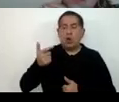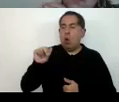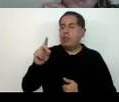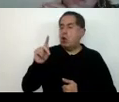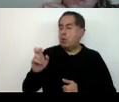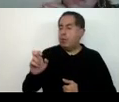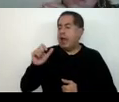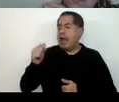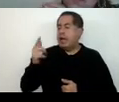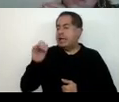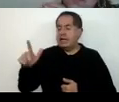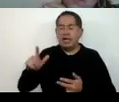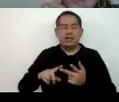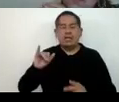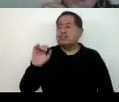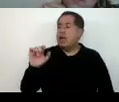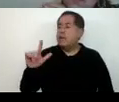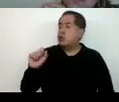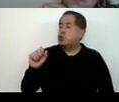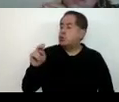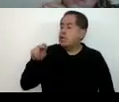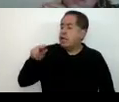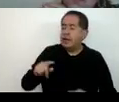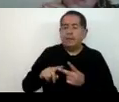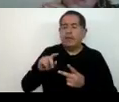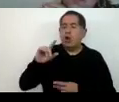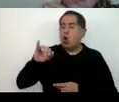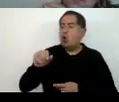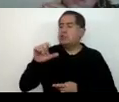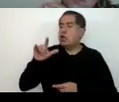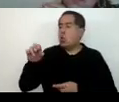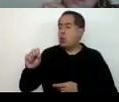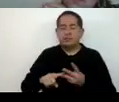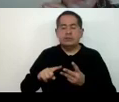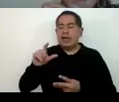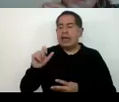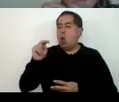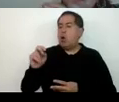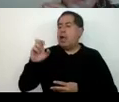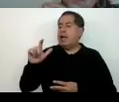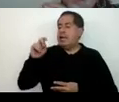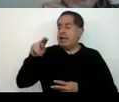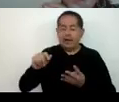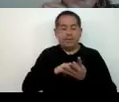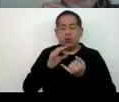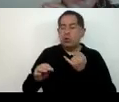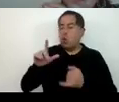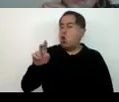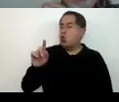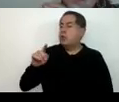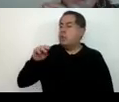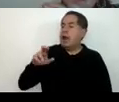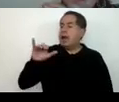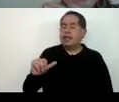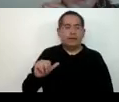Isabel Susana Velázquez, José Luis Carrasco, Laurelena Cota y Luz María Alvarado. El